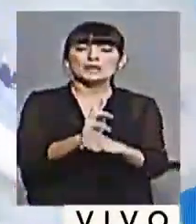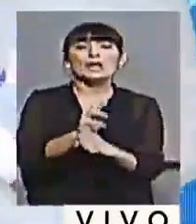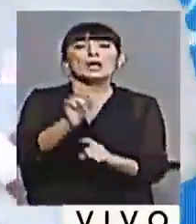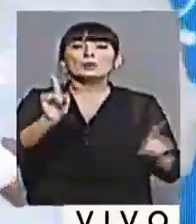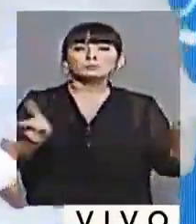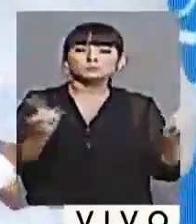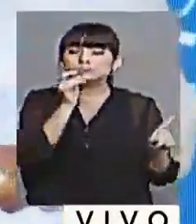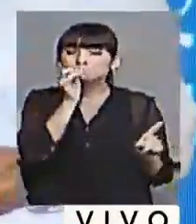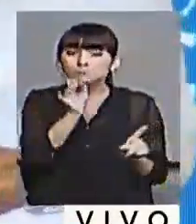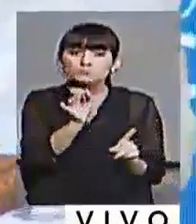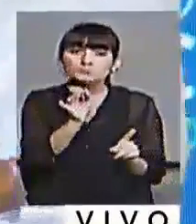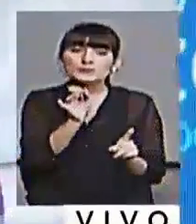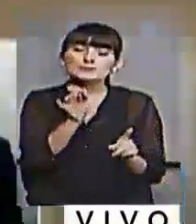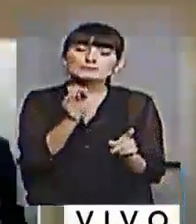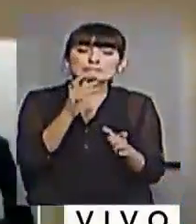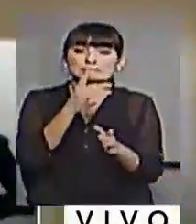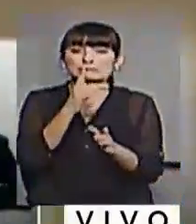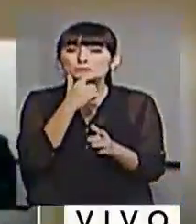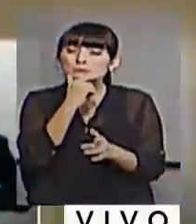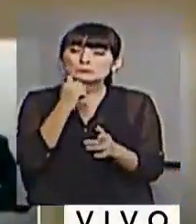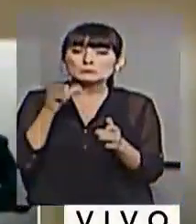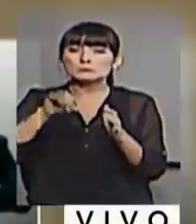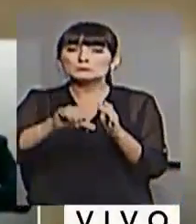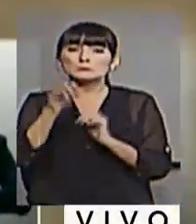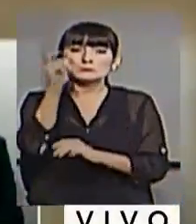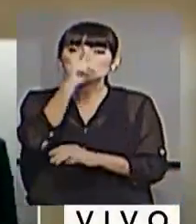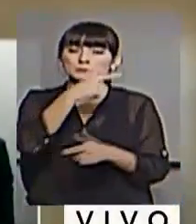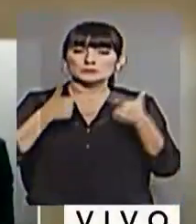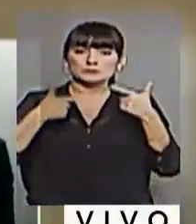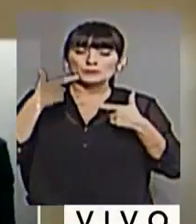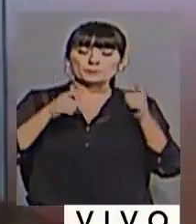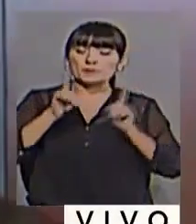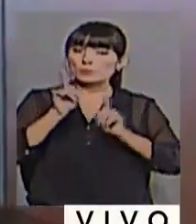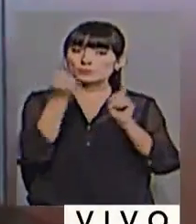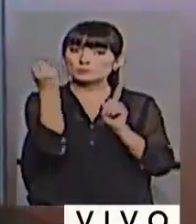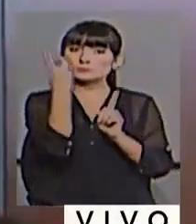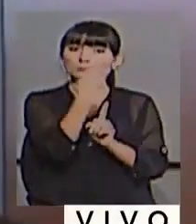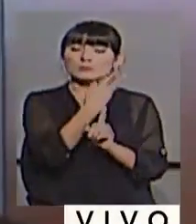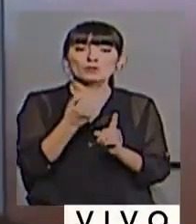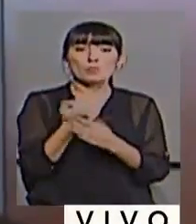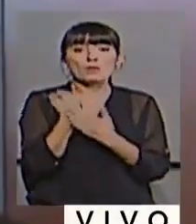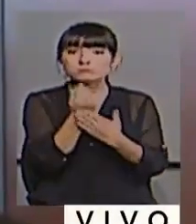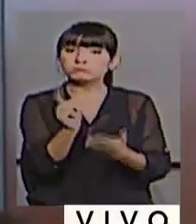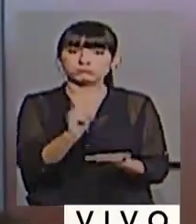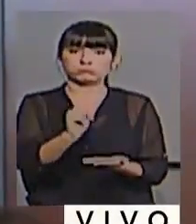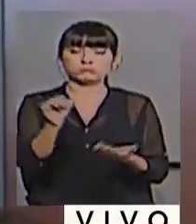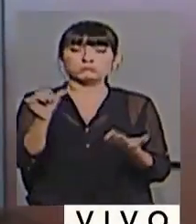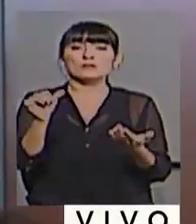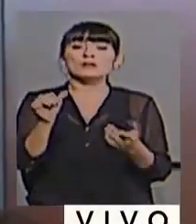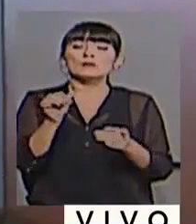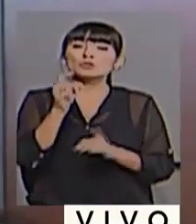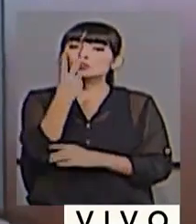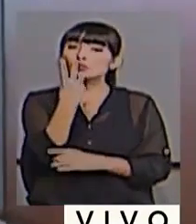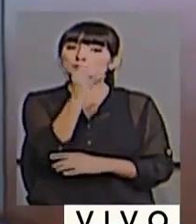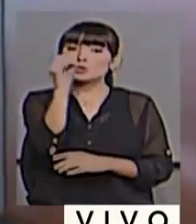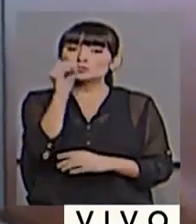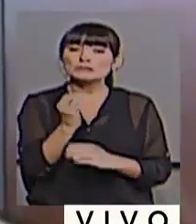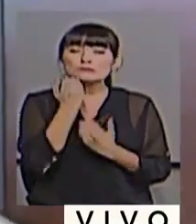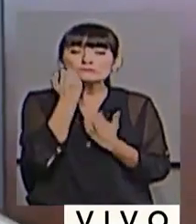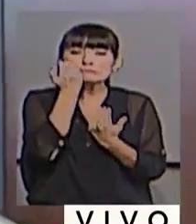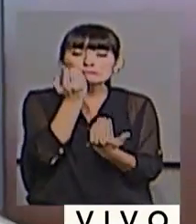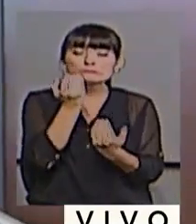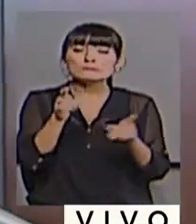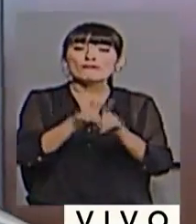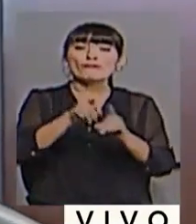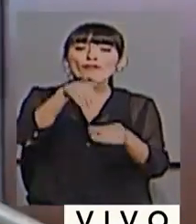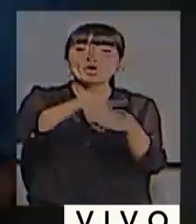final del conglomerado político. Si de cifras se trata, las encuestas no la favorecen. Un tímido 2% en la intención de voto la